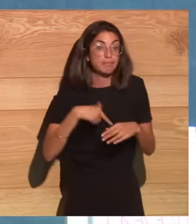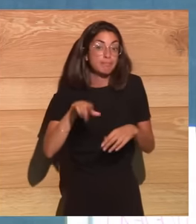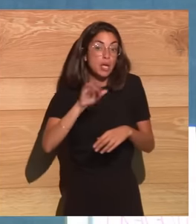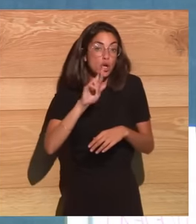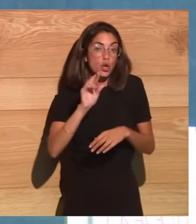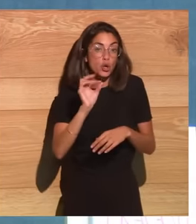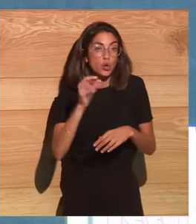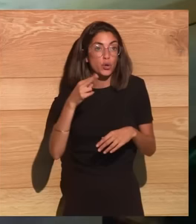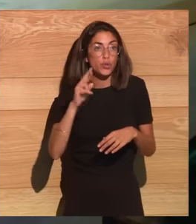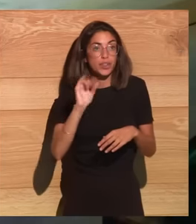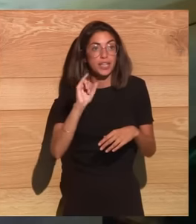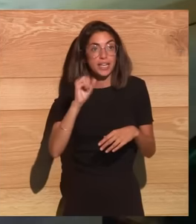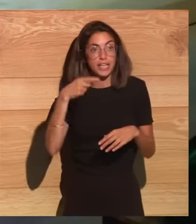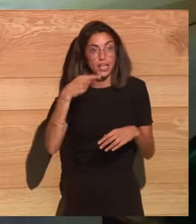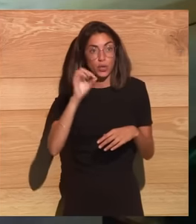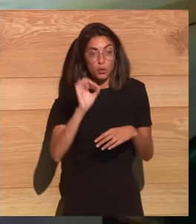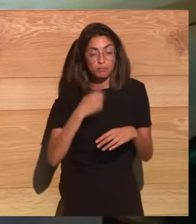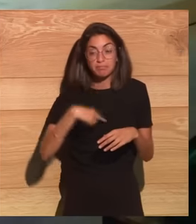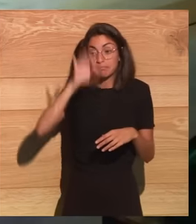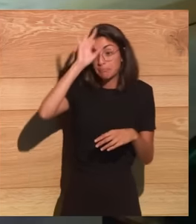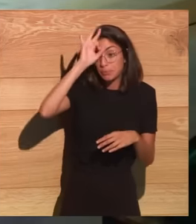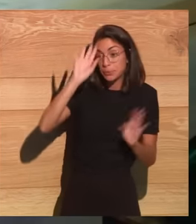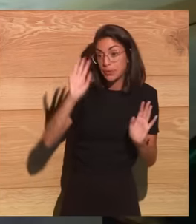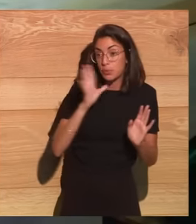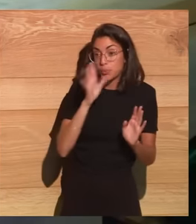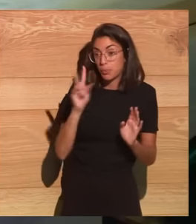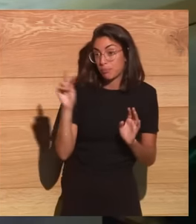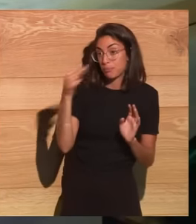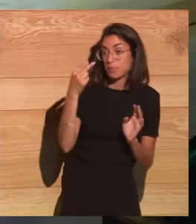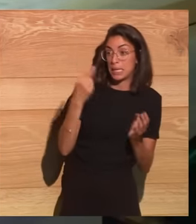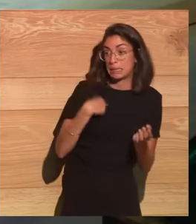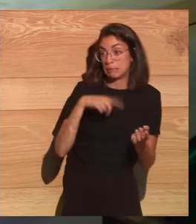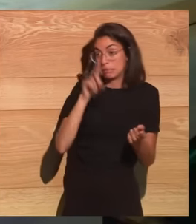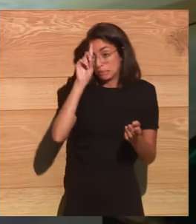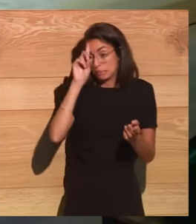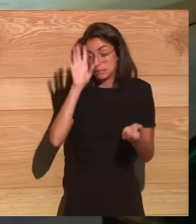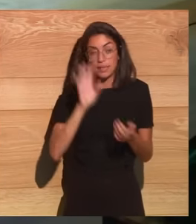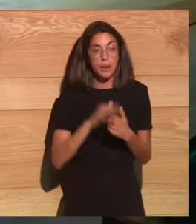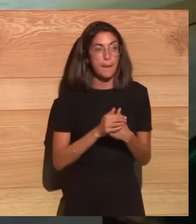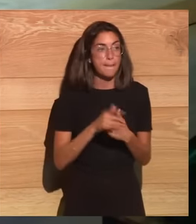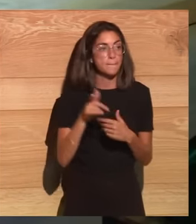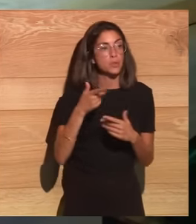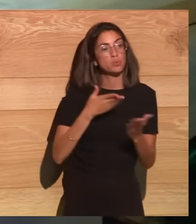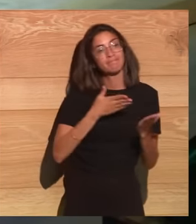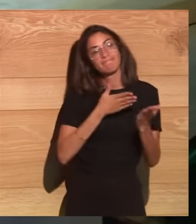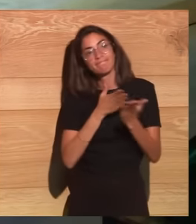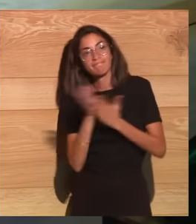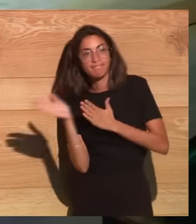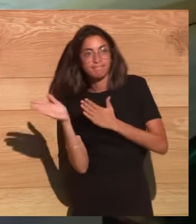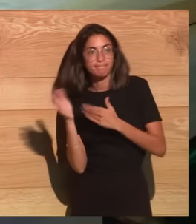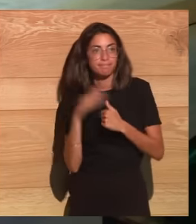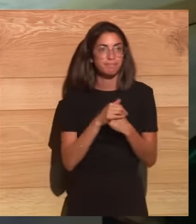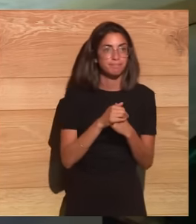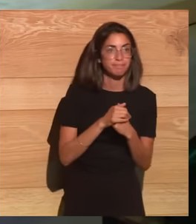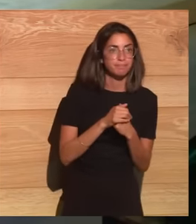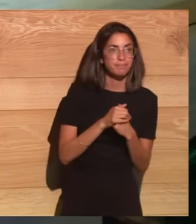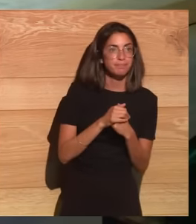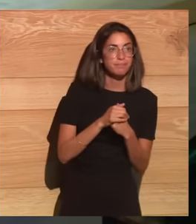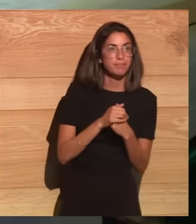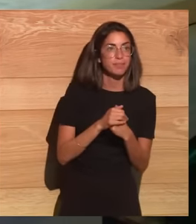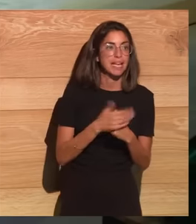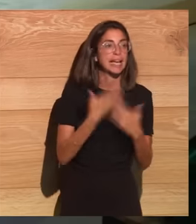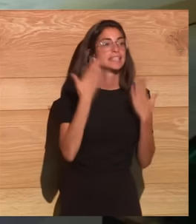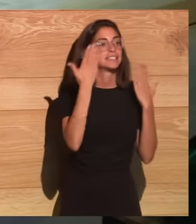y... Yo he dicho cosas sensatísimas hasta el momento, que tú has esquivado de forma admirable. Déjame por